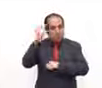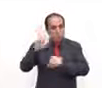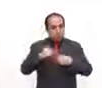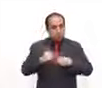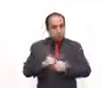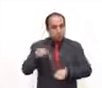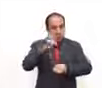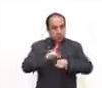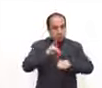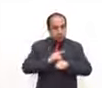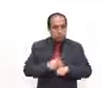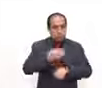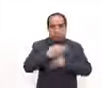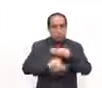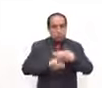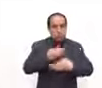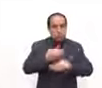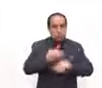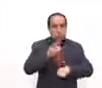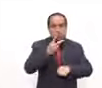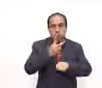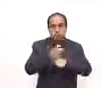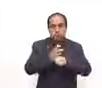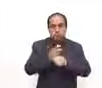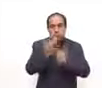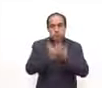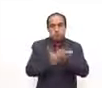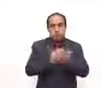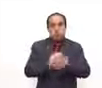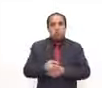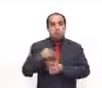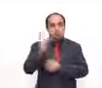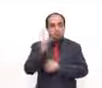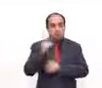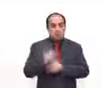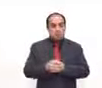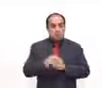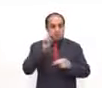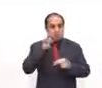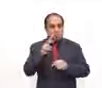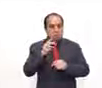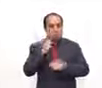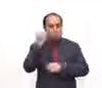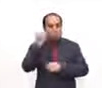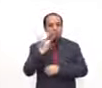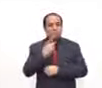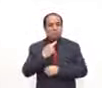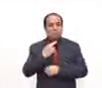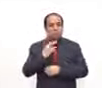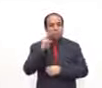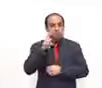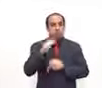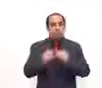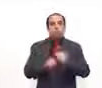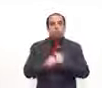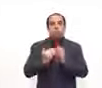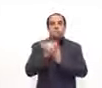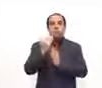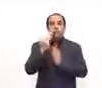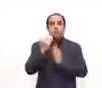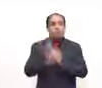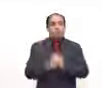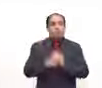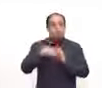segunda mitad de diciembre. Derivado del semáforo rojo podemos ver que la velocidad del crecimiento diario ha bajado y por primera vez